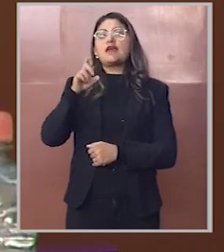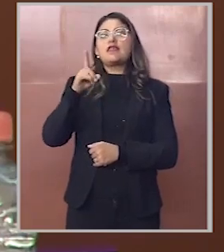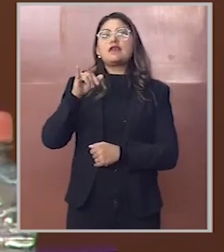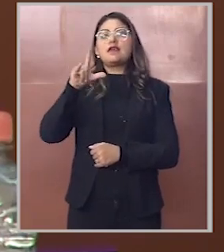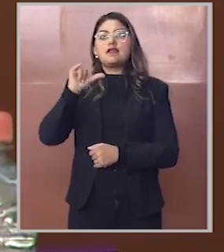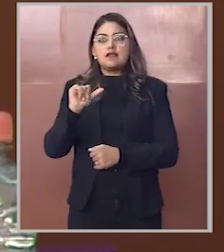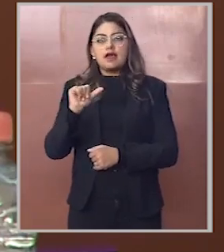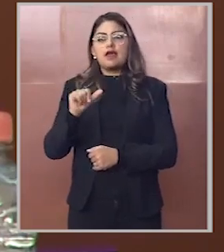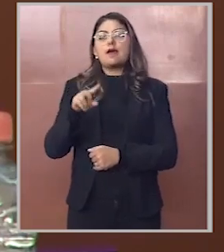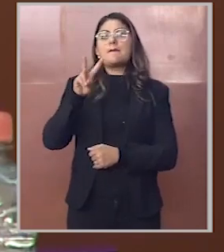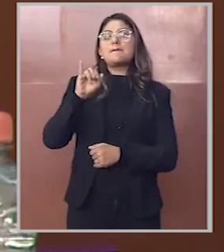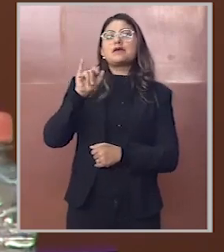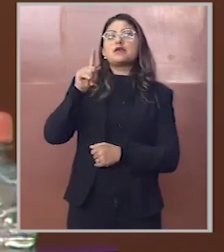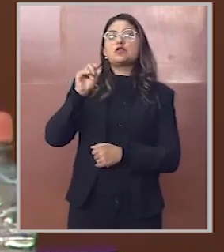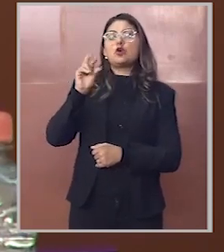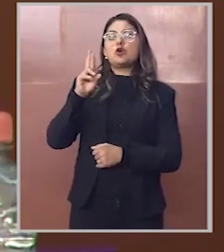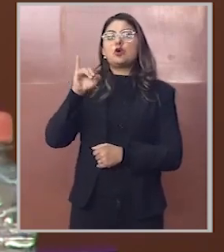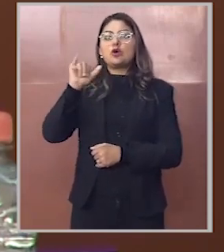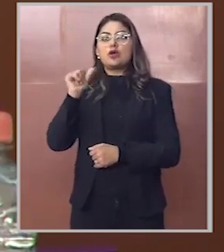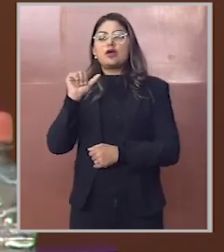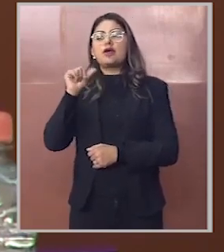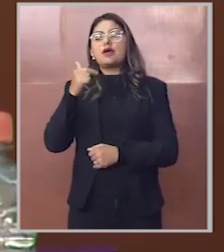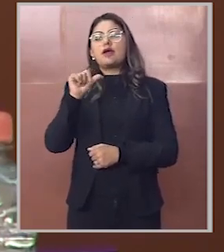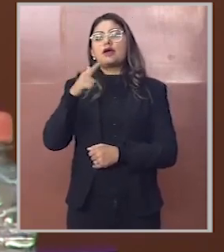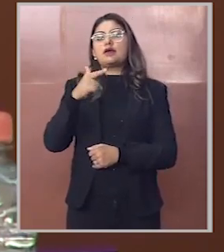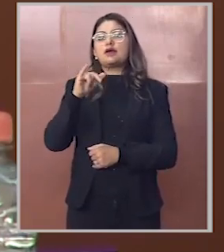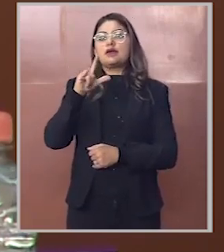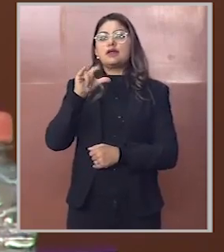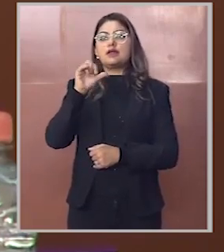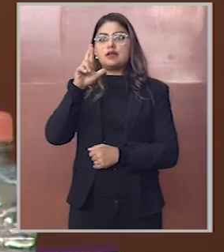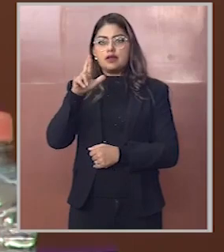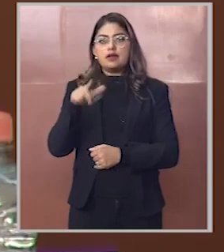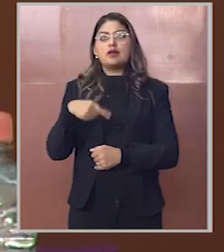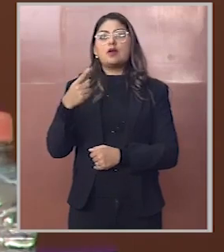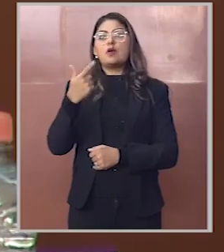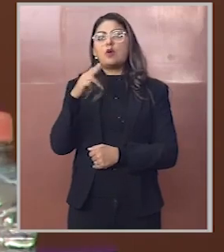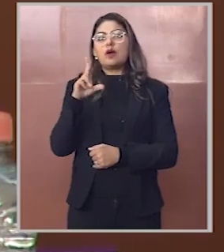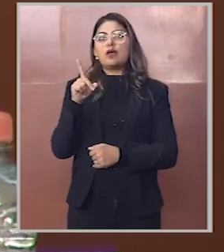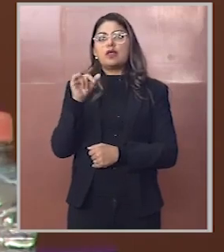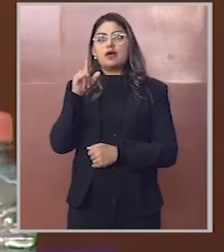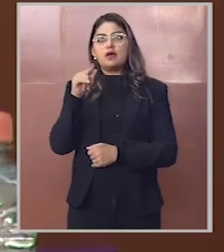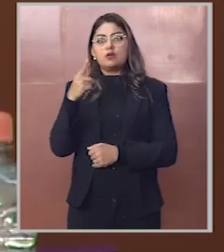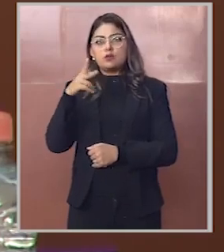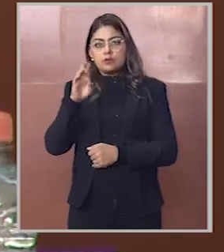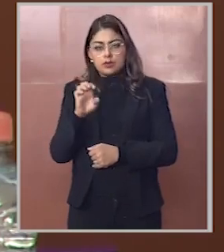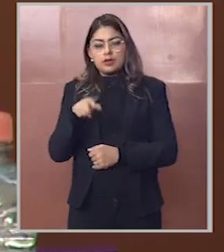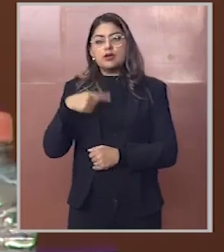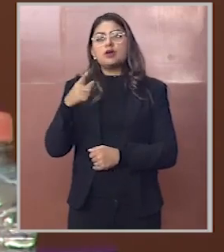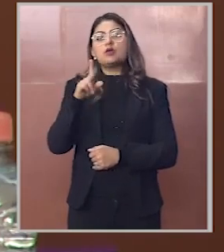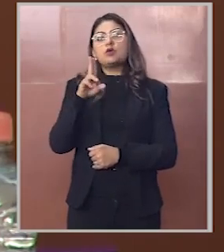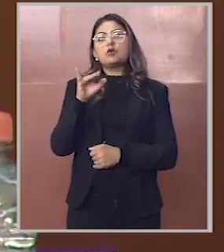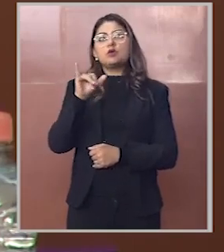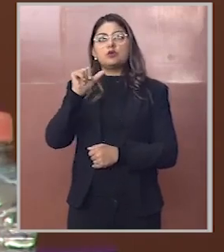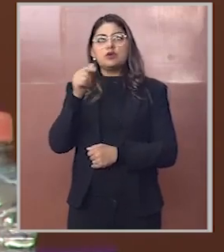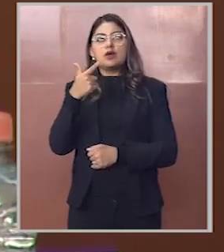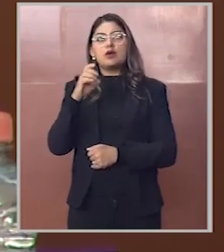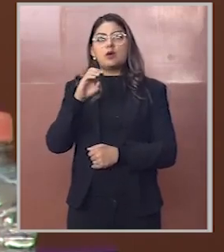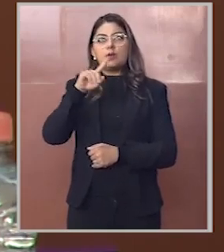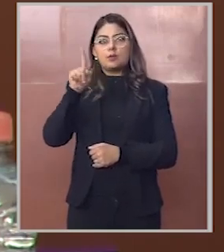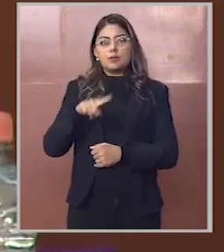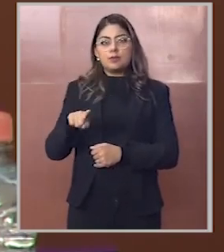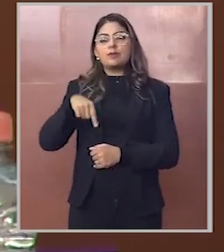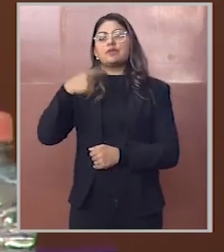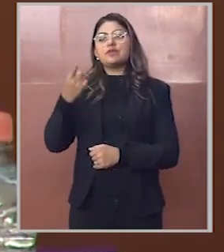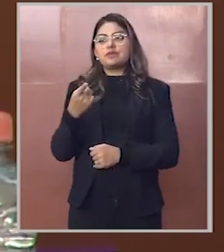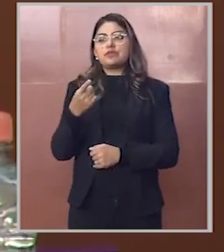Aguilar Aguilar Guadalupe Gabriel Cruz Lu del Carmen Gómez Díaz Cruz Alejandra Lucas Patricia Domínguez